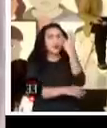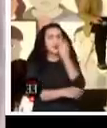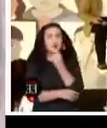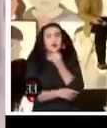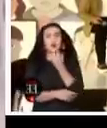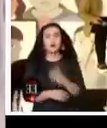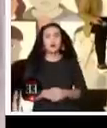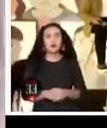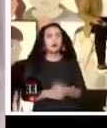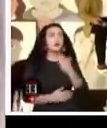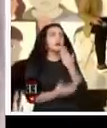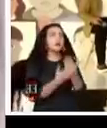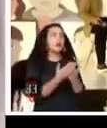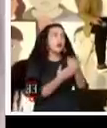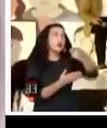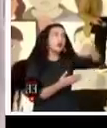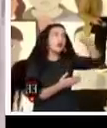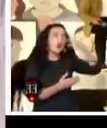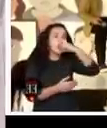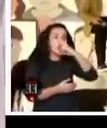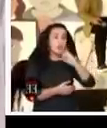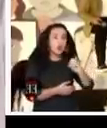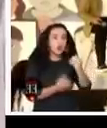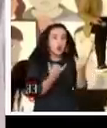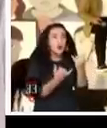regala a nuestros amplios que están en el cielo